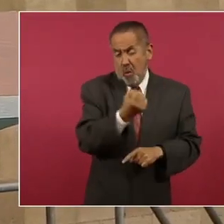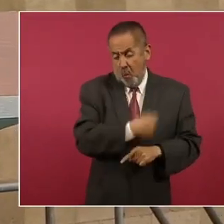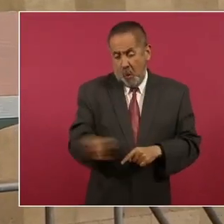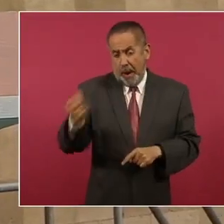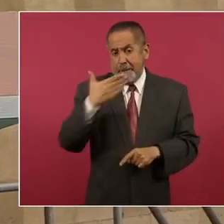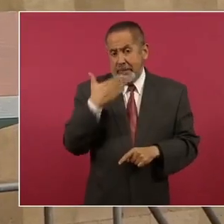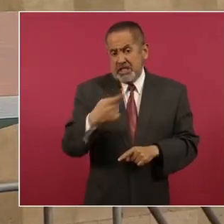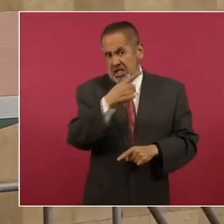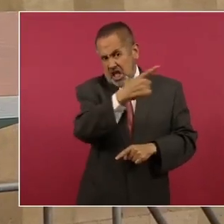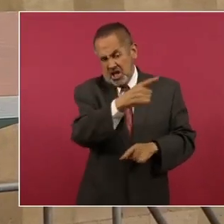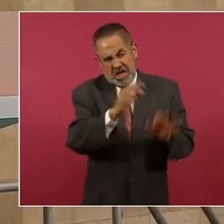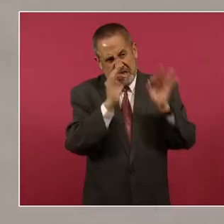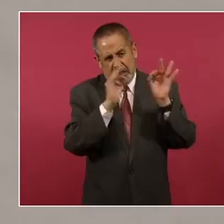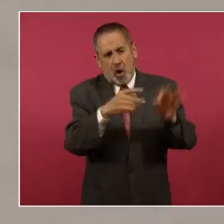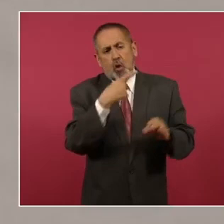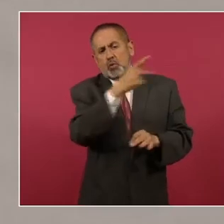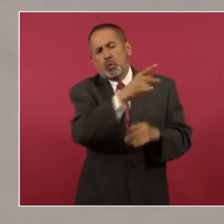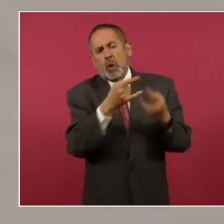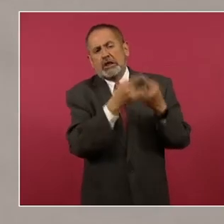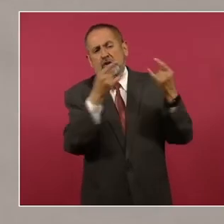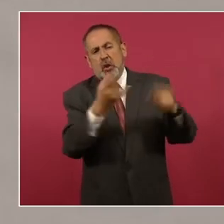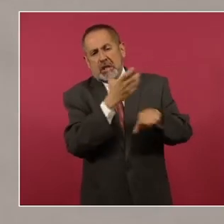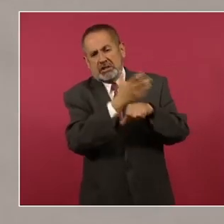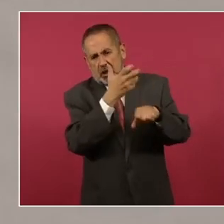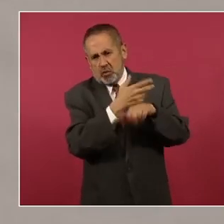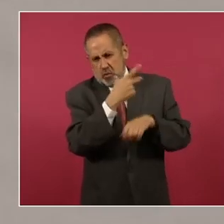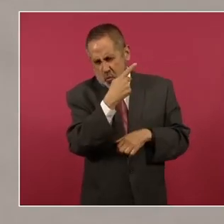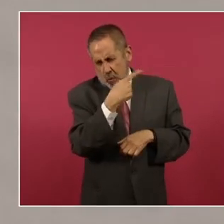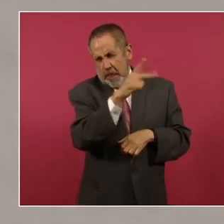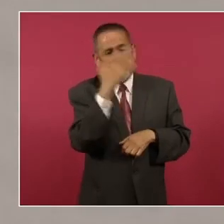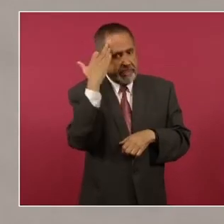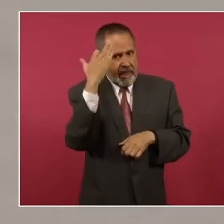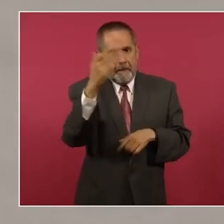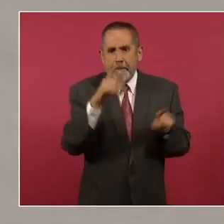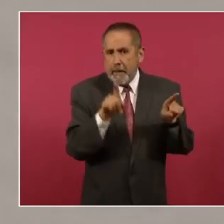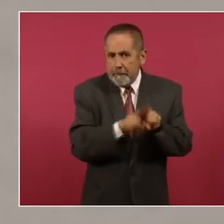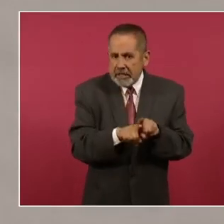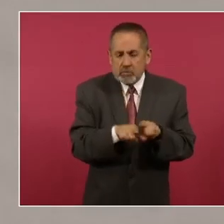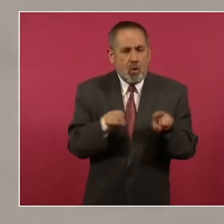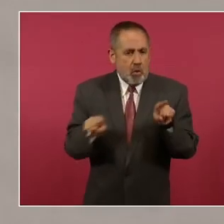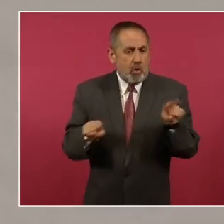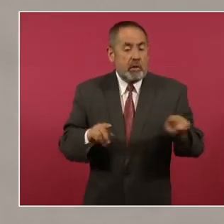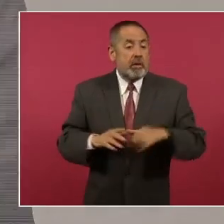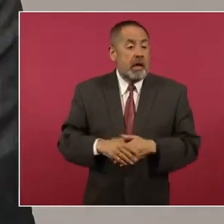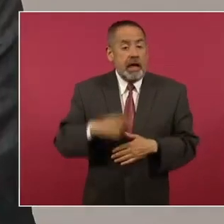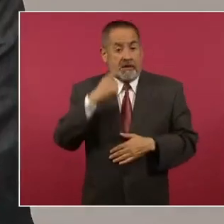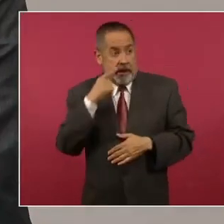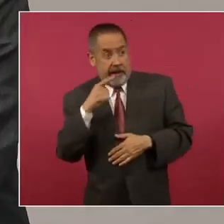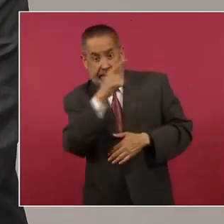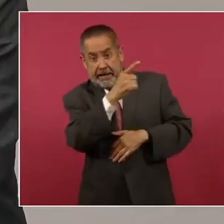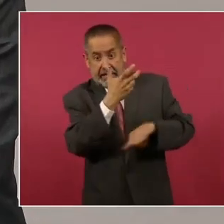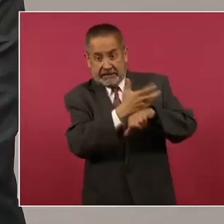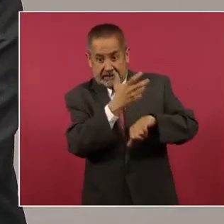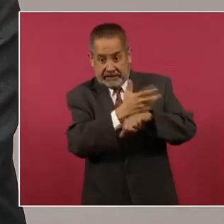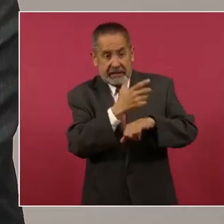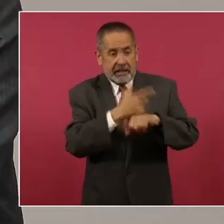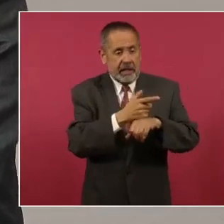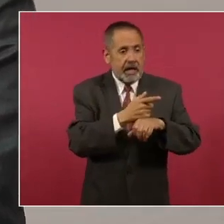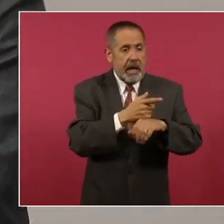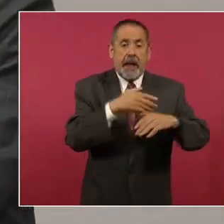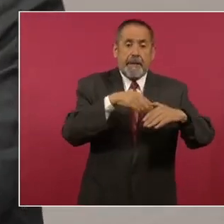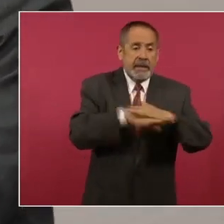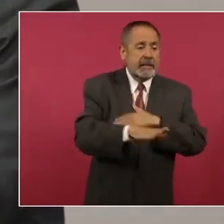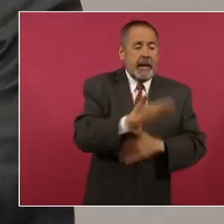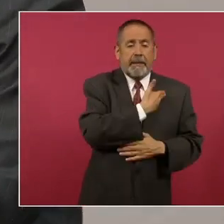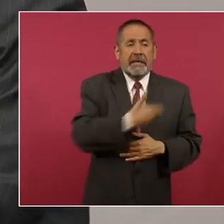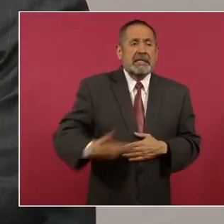país en toda su historia. Recordemos que cuando llegó Roosevelt a la Casa Blanca